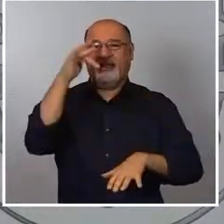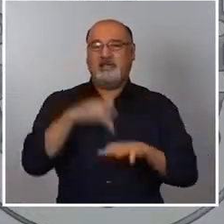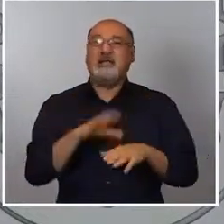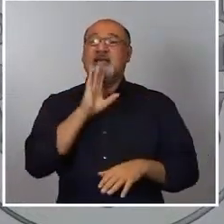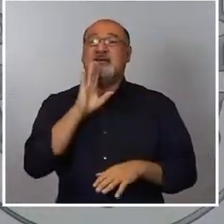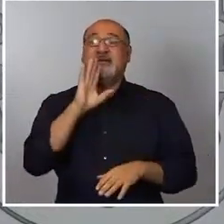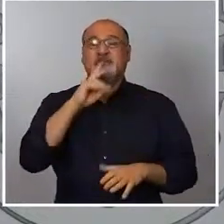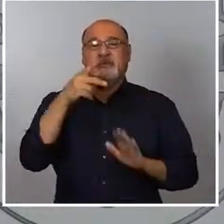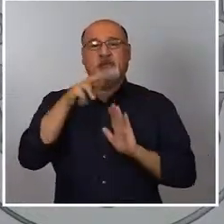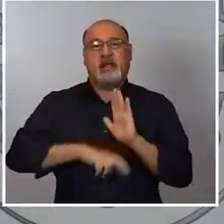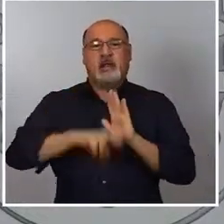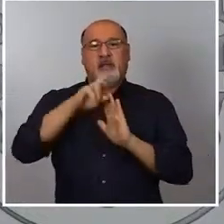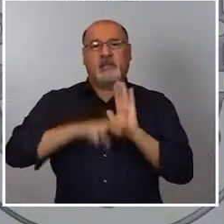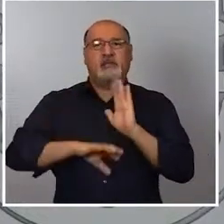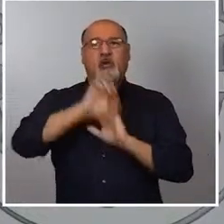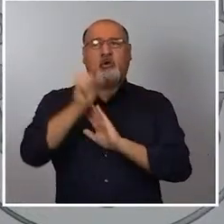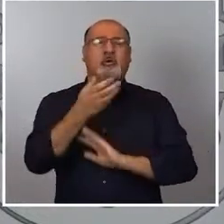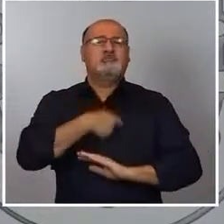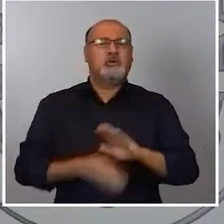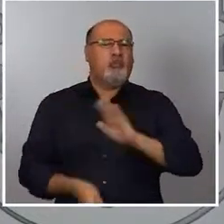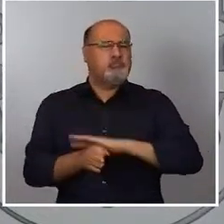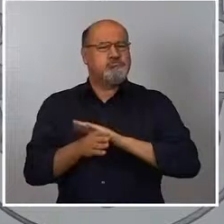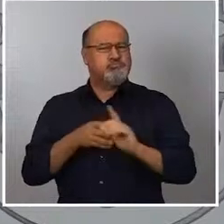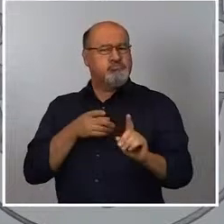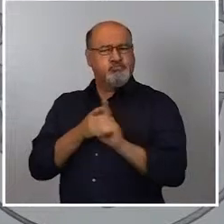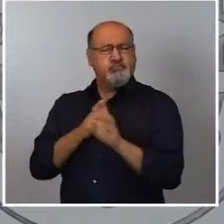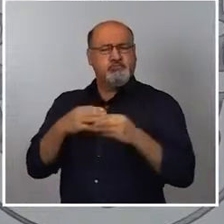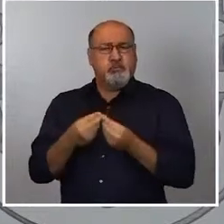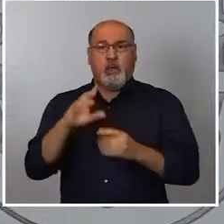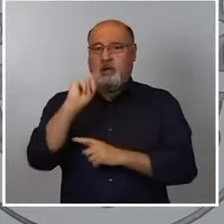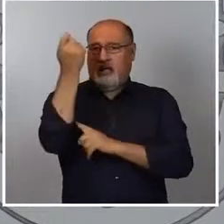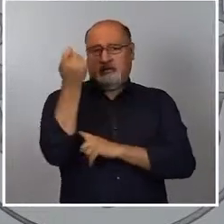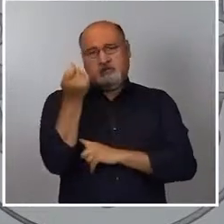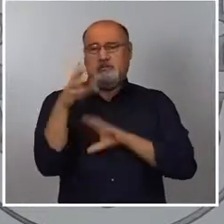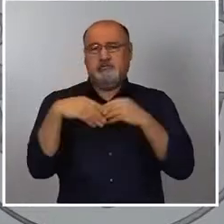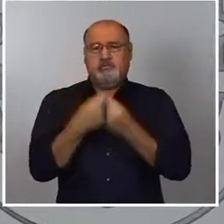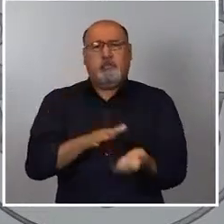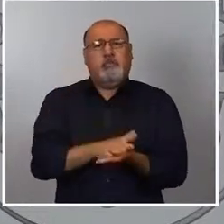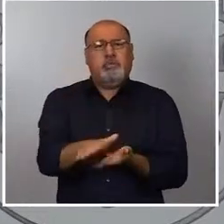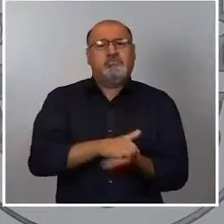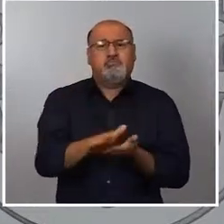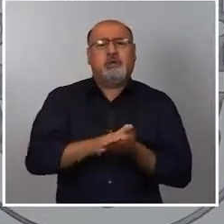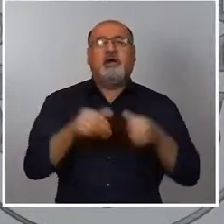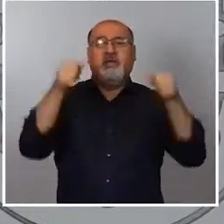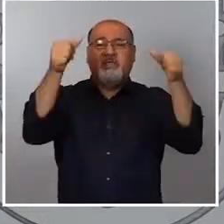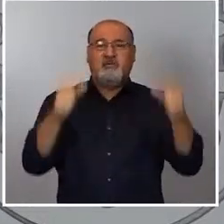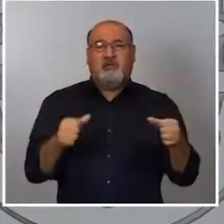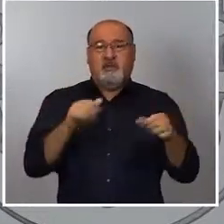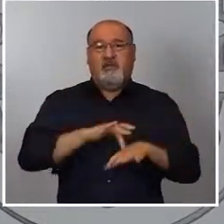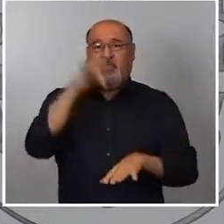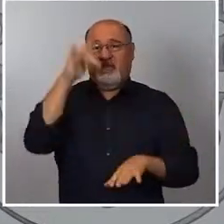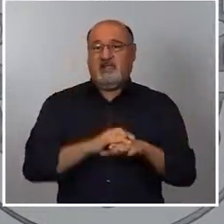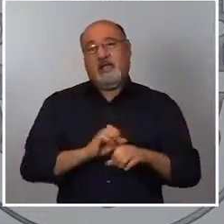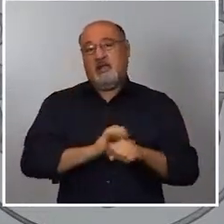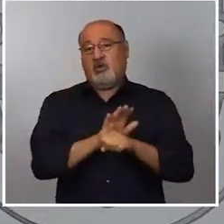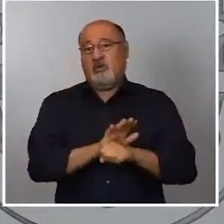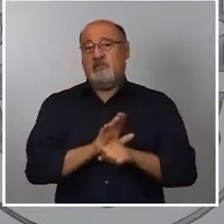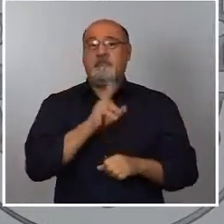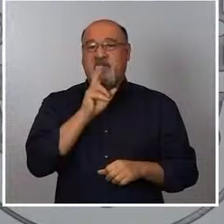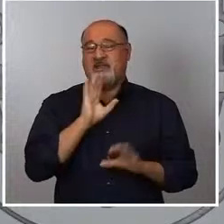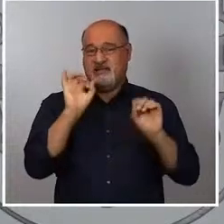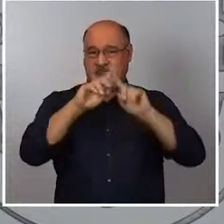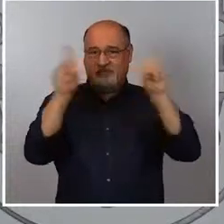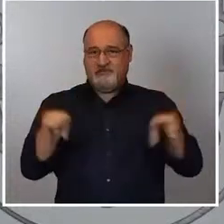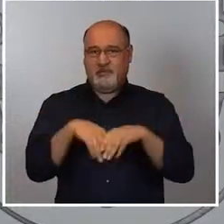continúa con paso firme y está siendo un éxito a la petición de este certificado o ecovida a fecha de hoy ya se han emitido más de